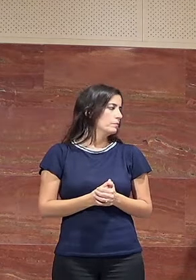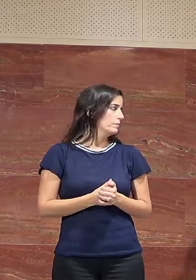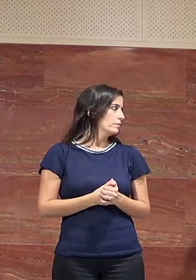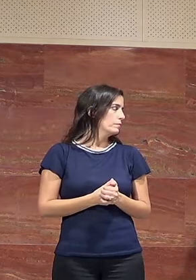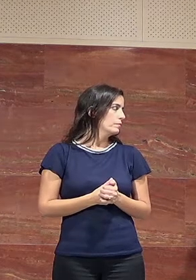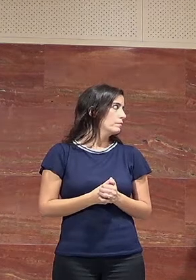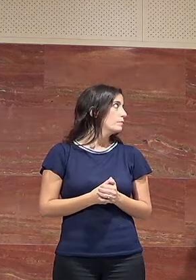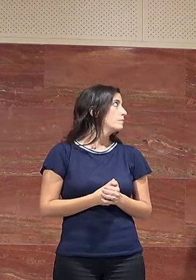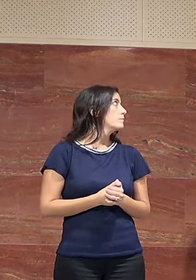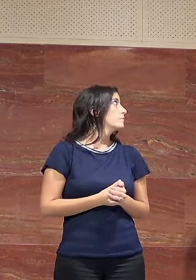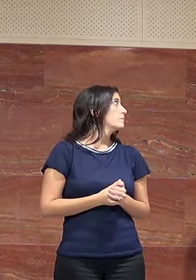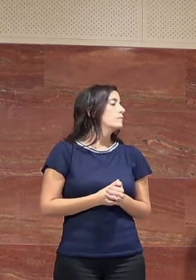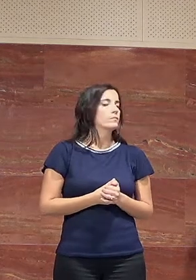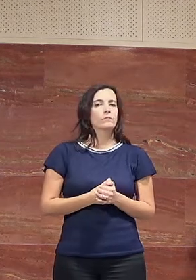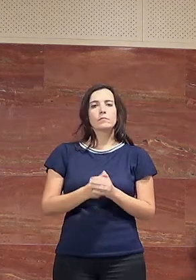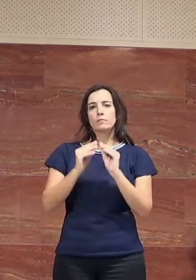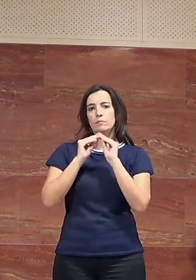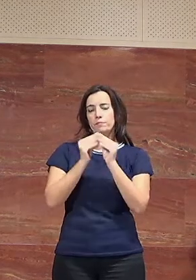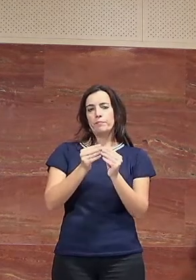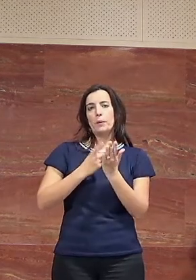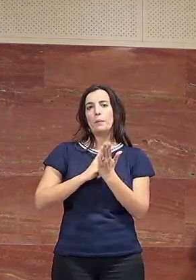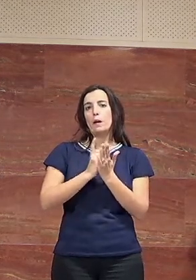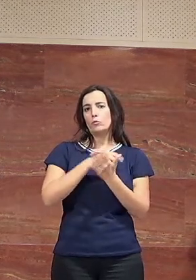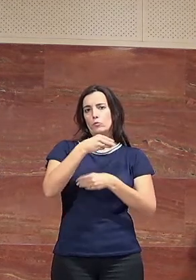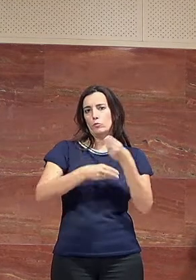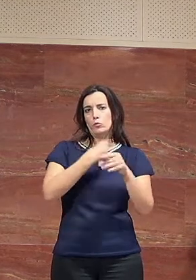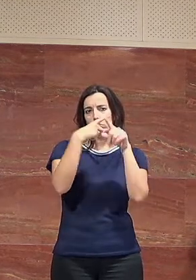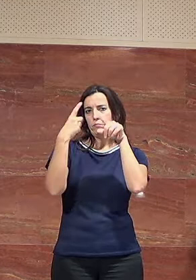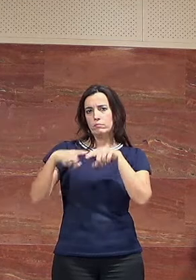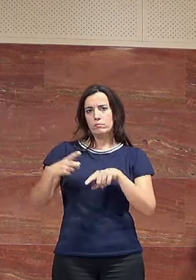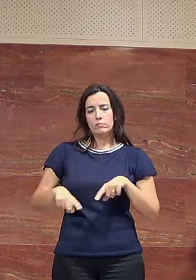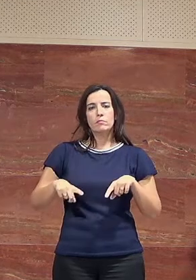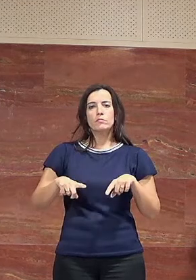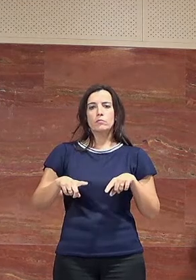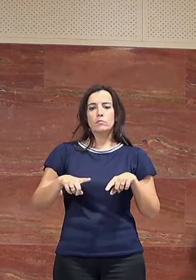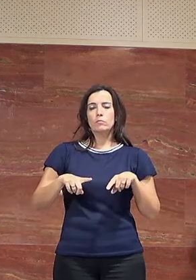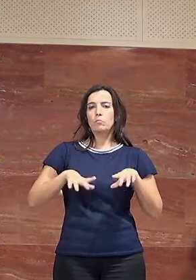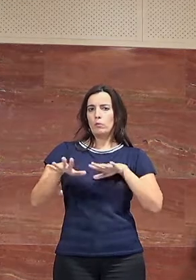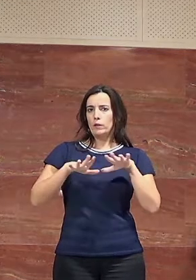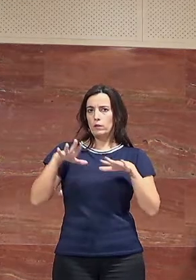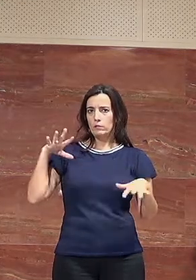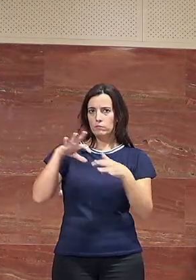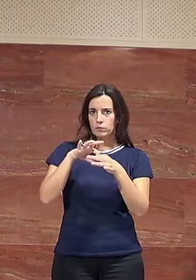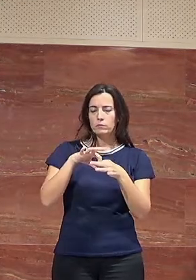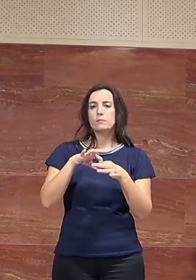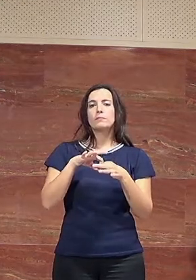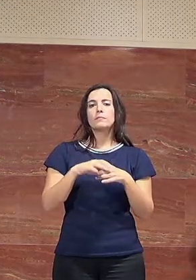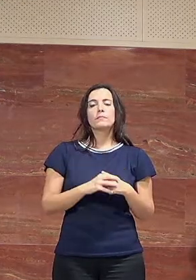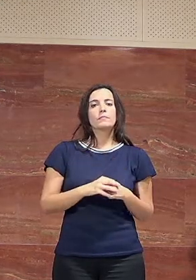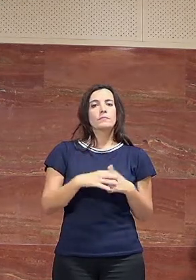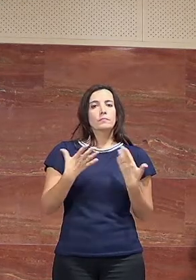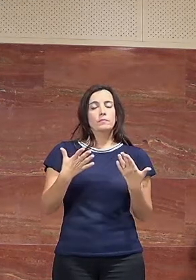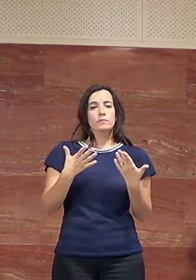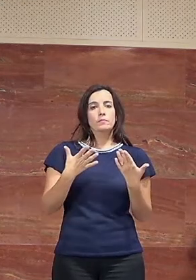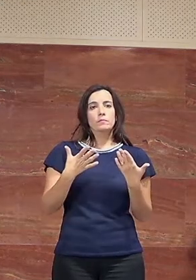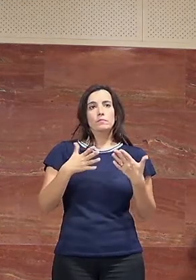Bueno, pues se elaboran planos de distintos usos que condicionan la movilidad. En este caso, y lo vamos a ver mejor aquí, pues todas las actividades que de alguna